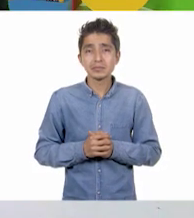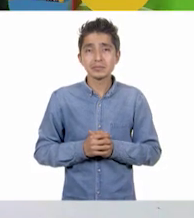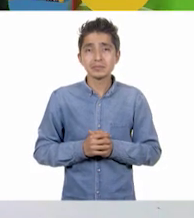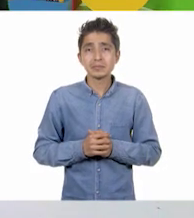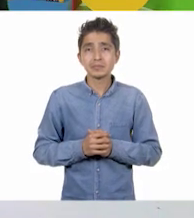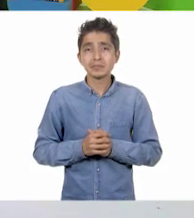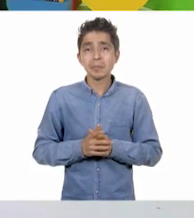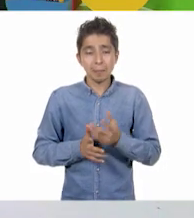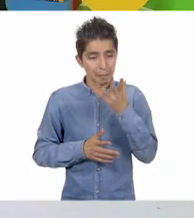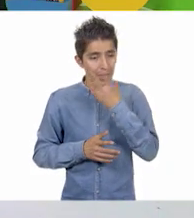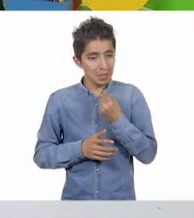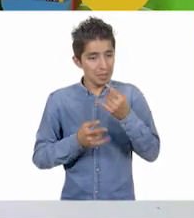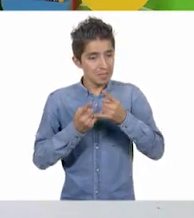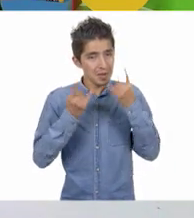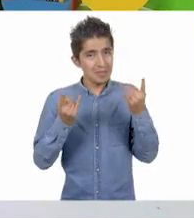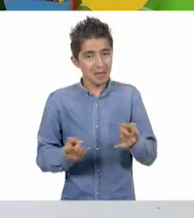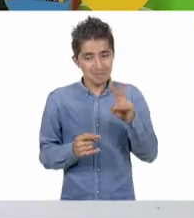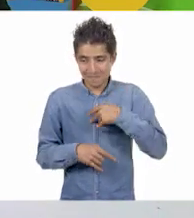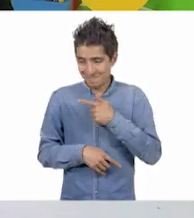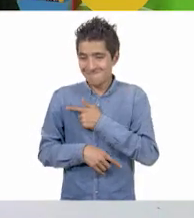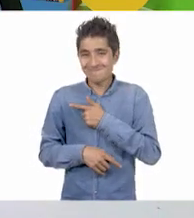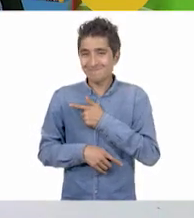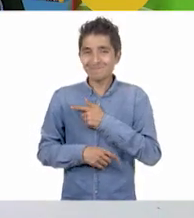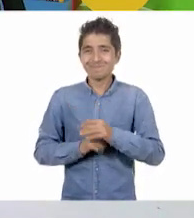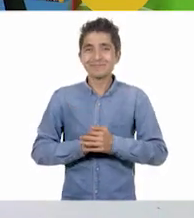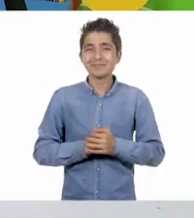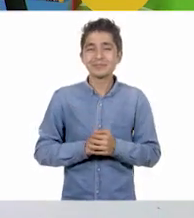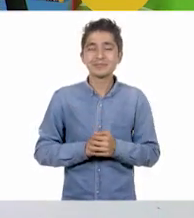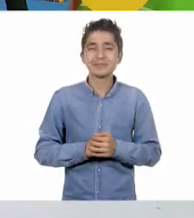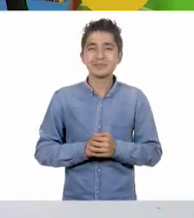¡Qué bonito cuento! ¡Uy, sí, me gustó mucho!